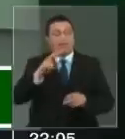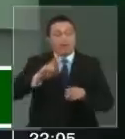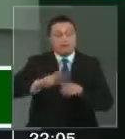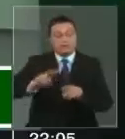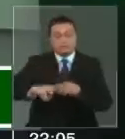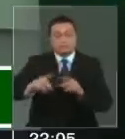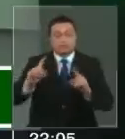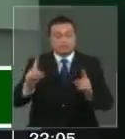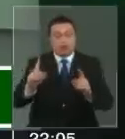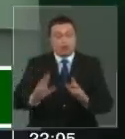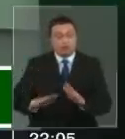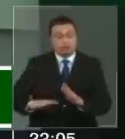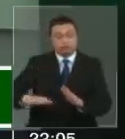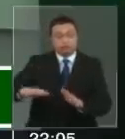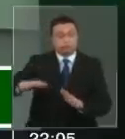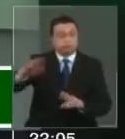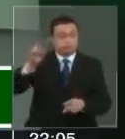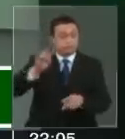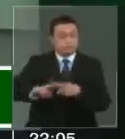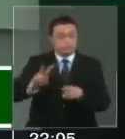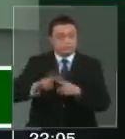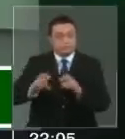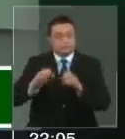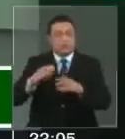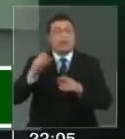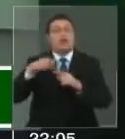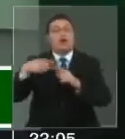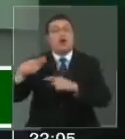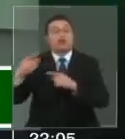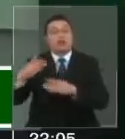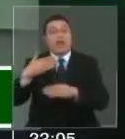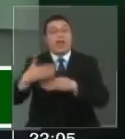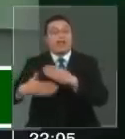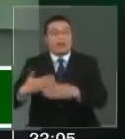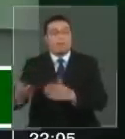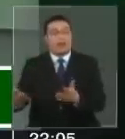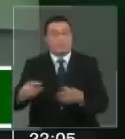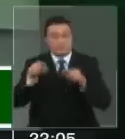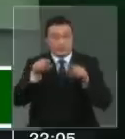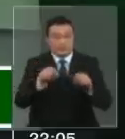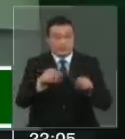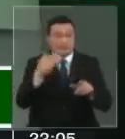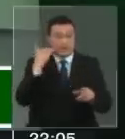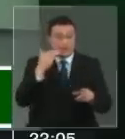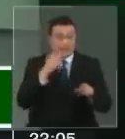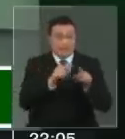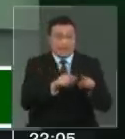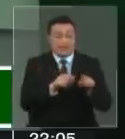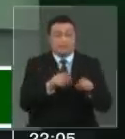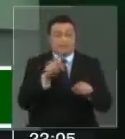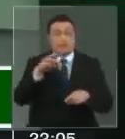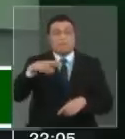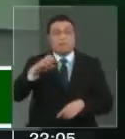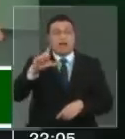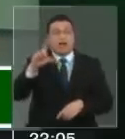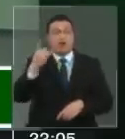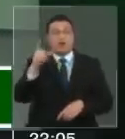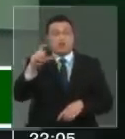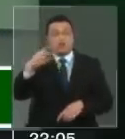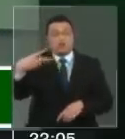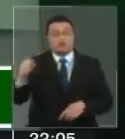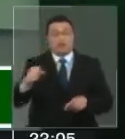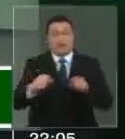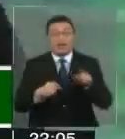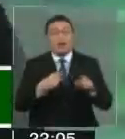preparando sin que uno sepa en el minuto, tal vez, para siguientes etapas. Y esa niña, que era Malucha, no sé si te decía